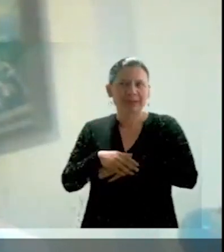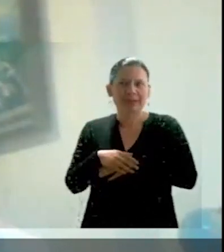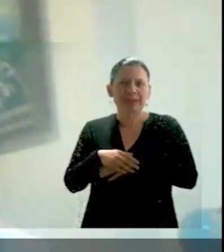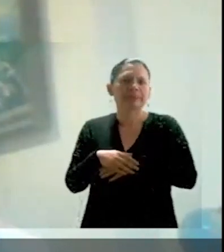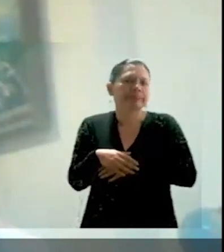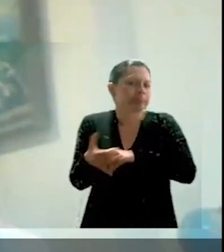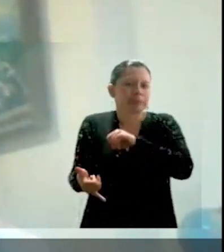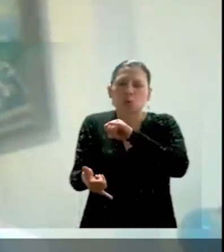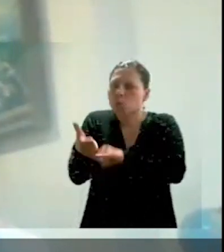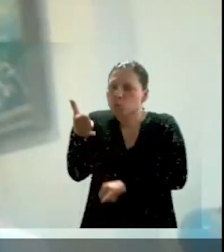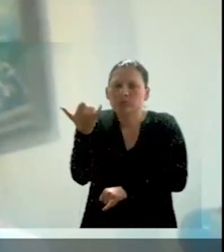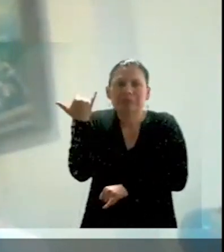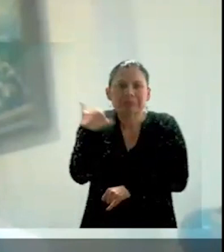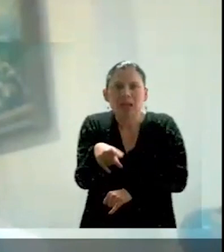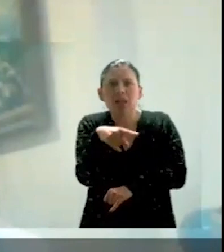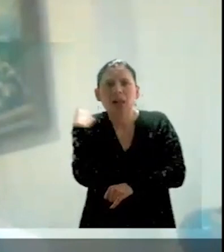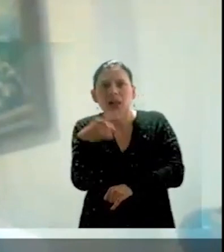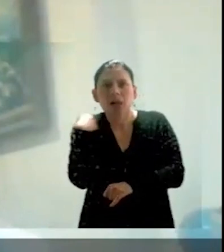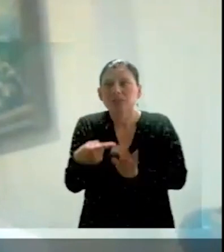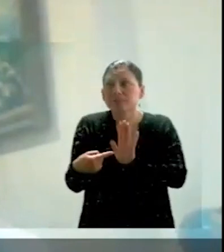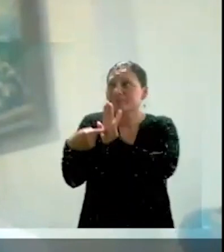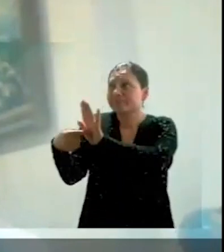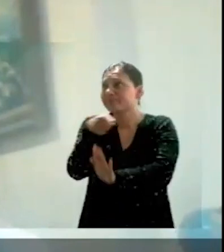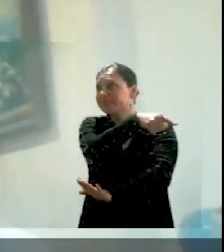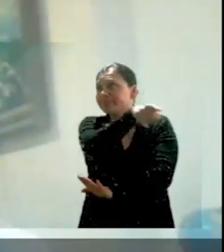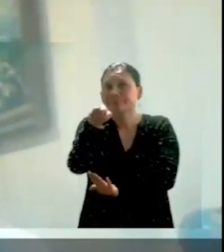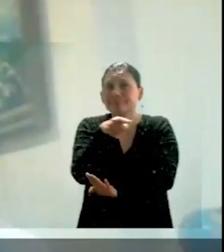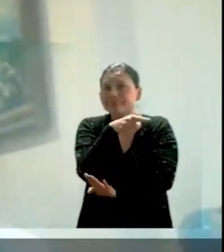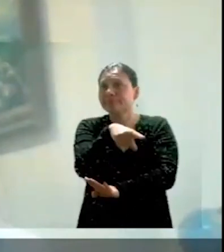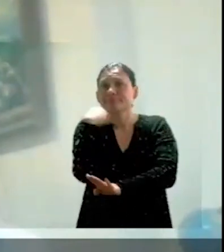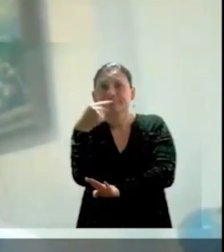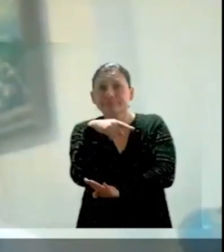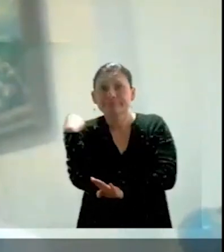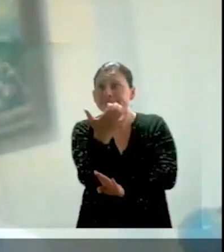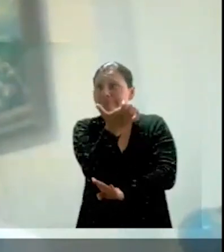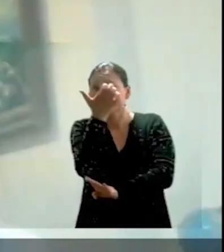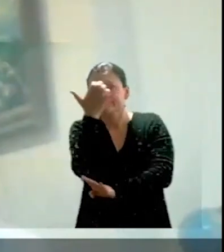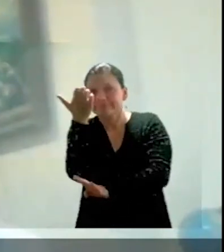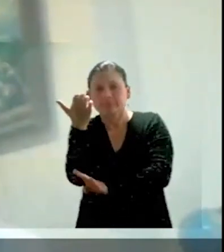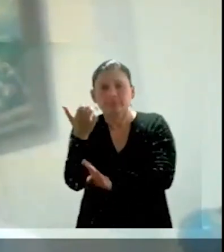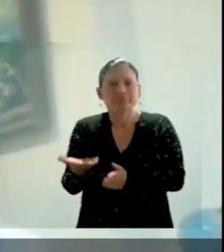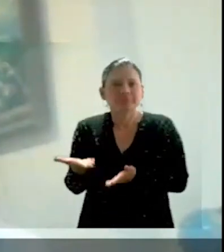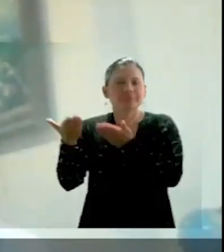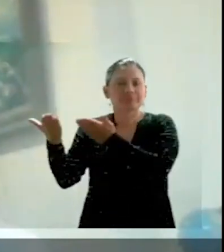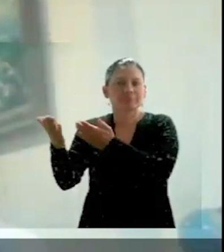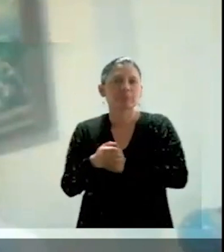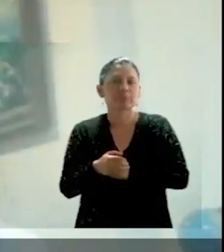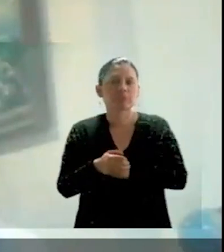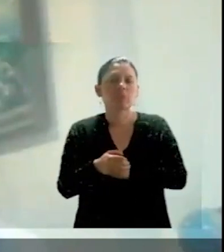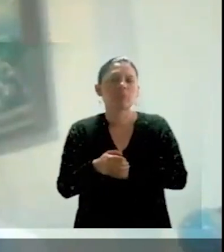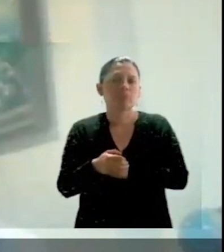y que una vez demostrado la ineficacia de esos otros medios alternativos, o